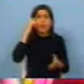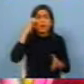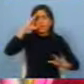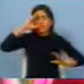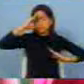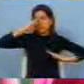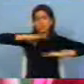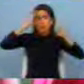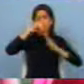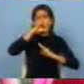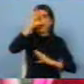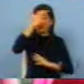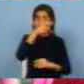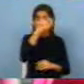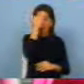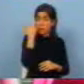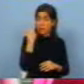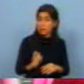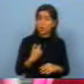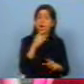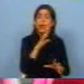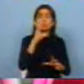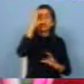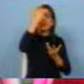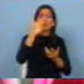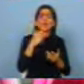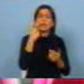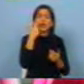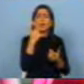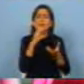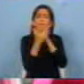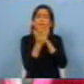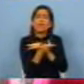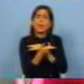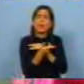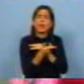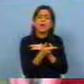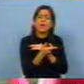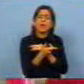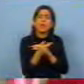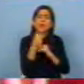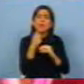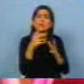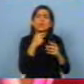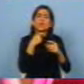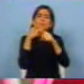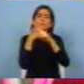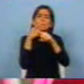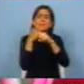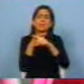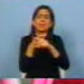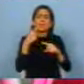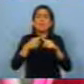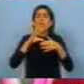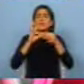saca. Entonces ahí es cuando se enoja mucho y empieza a buscarme por el lado, que suelen buscarme cuando me quieren pelear, que es pararme por el